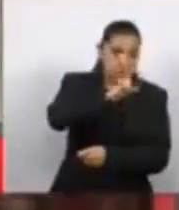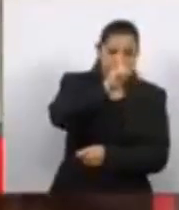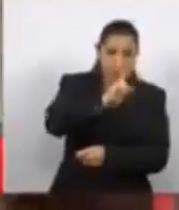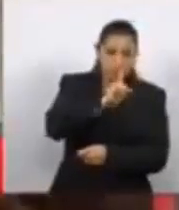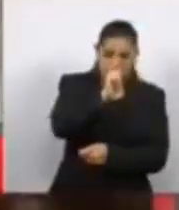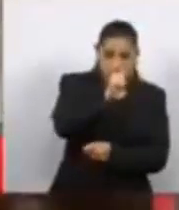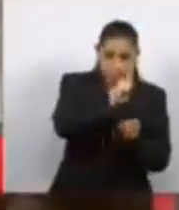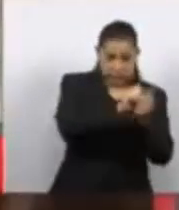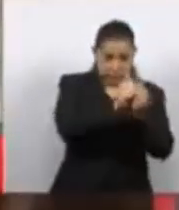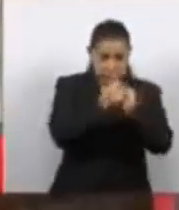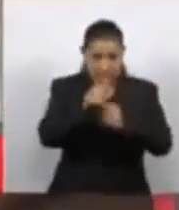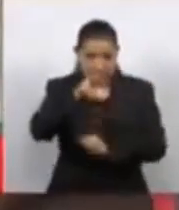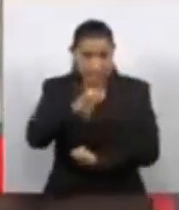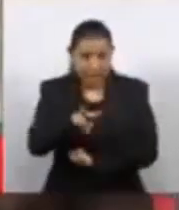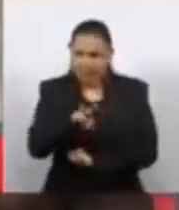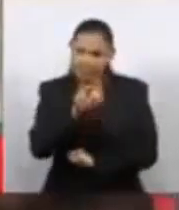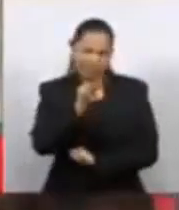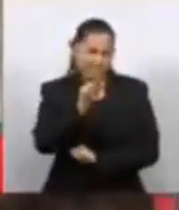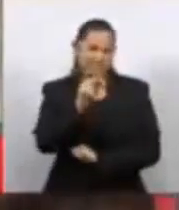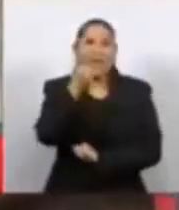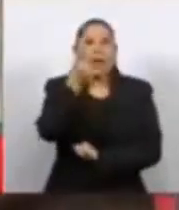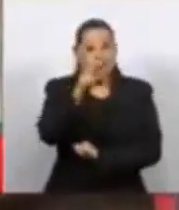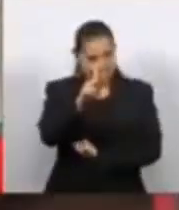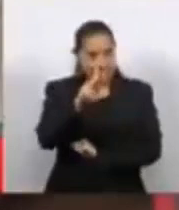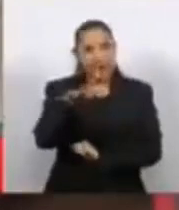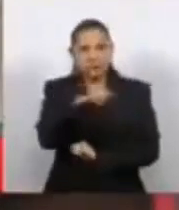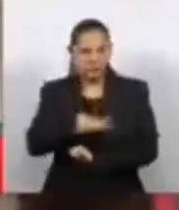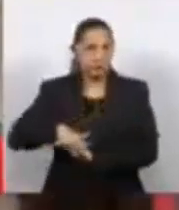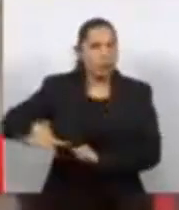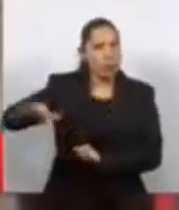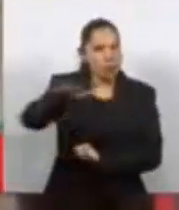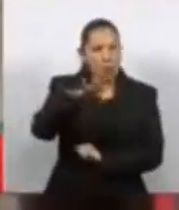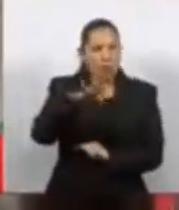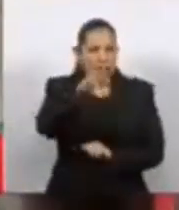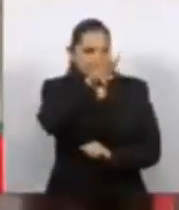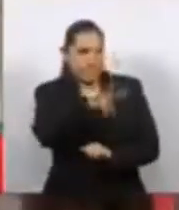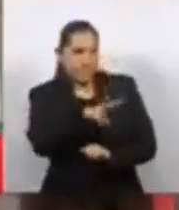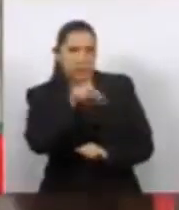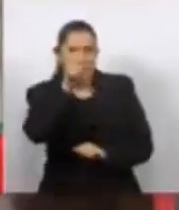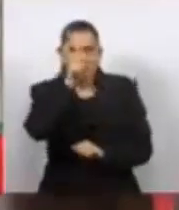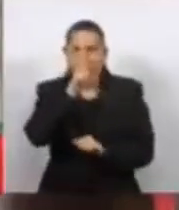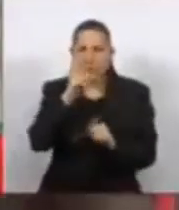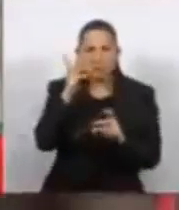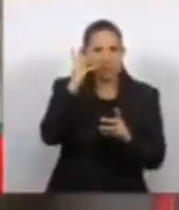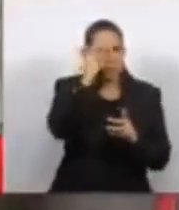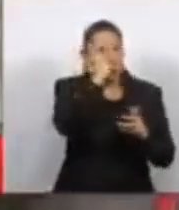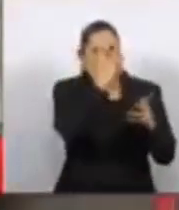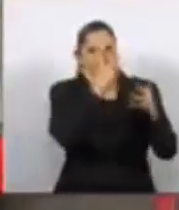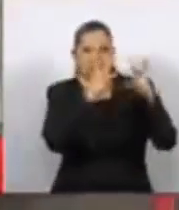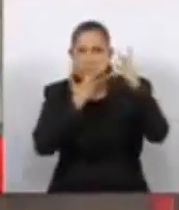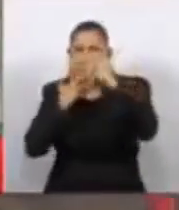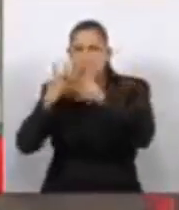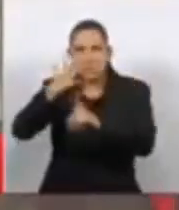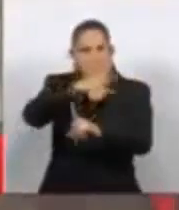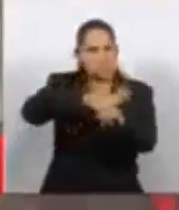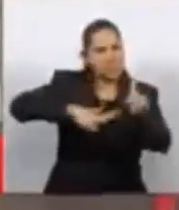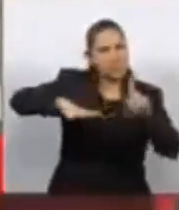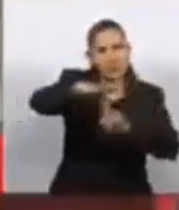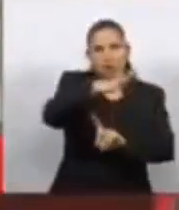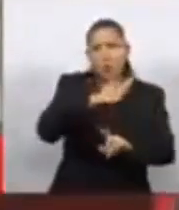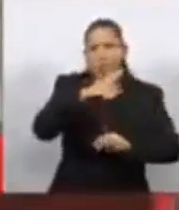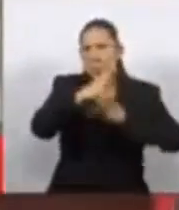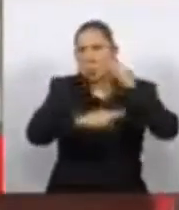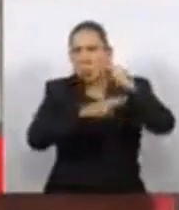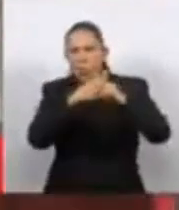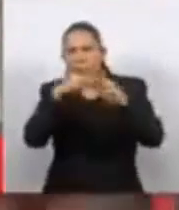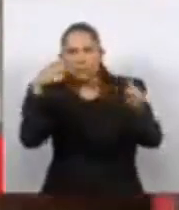el sentido de la realidad por el que nos orientamos en el mundo. Dicho de otra manera, compañeras y